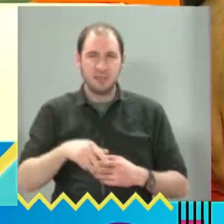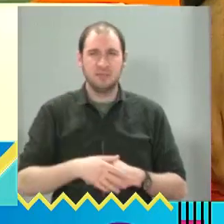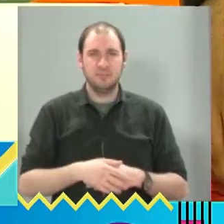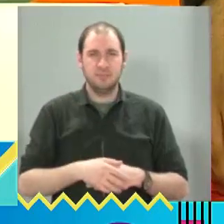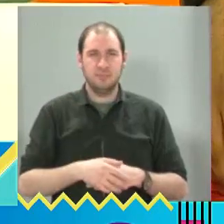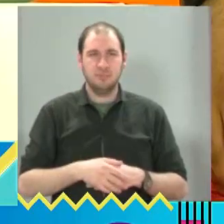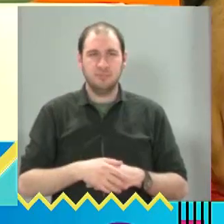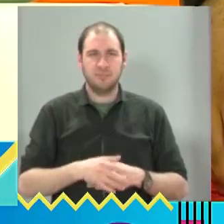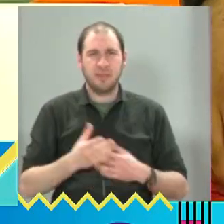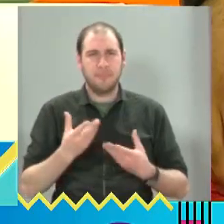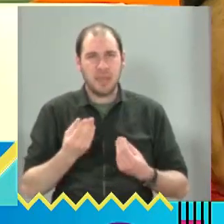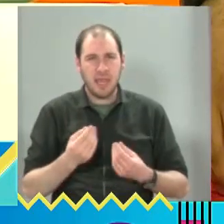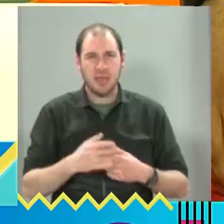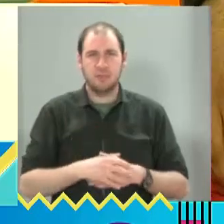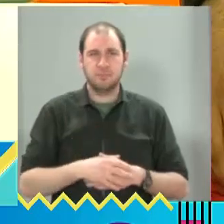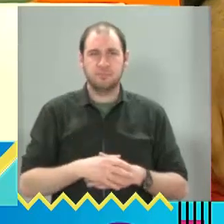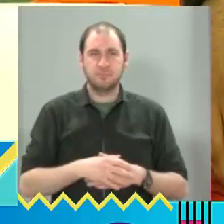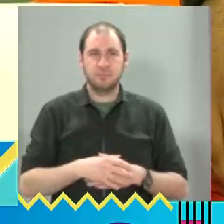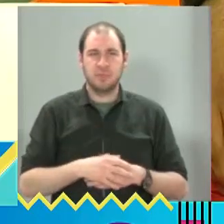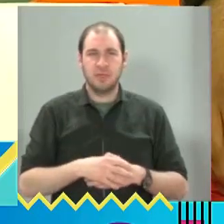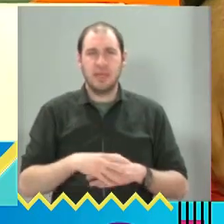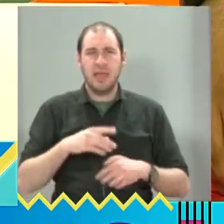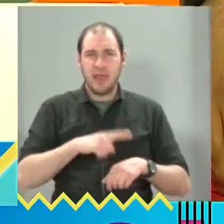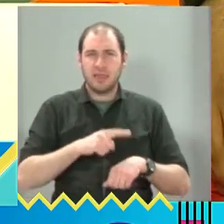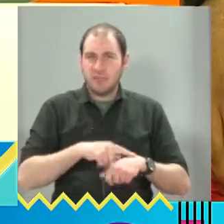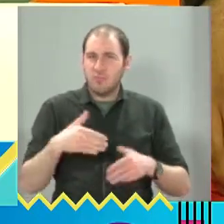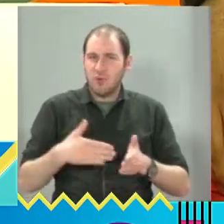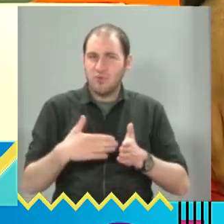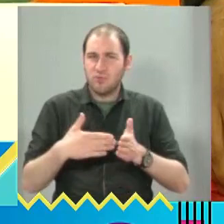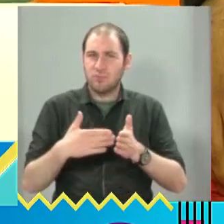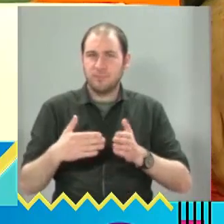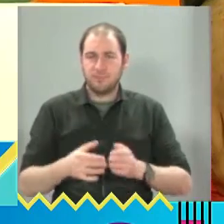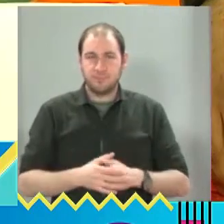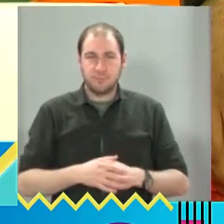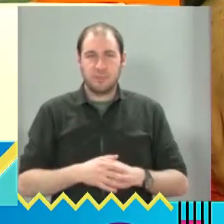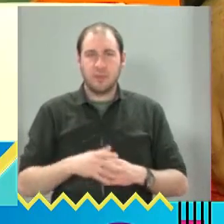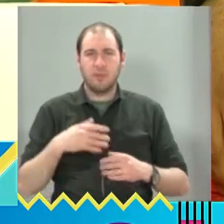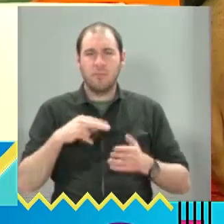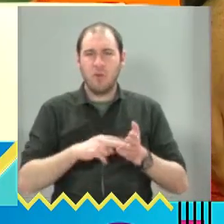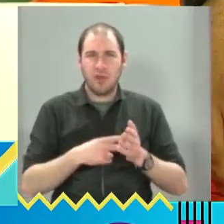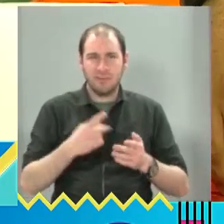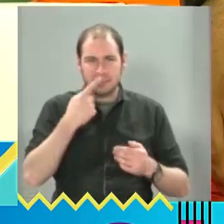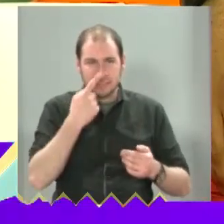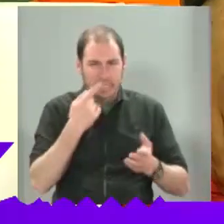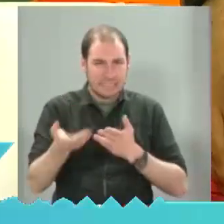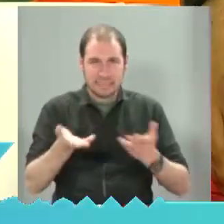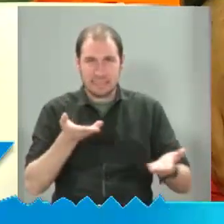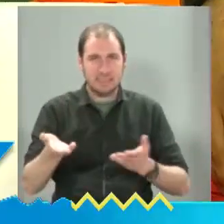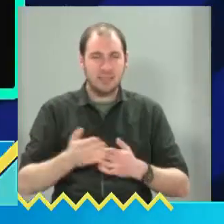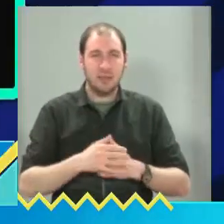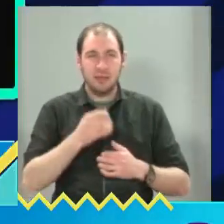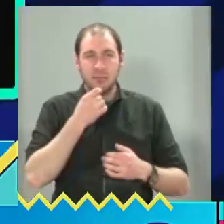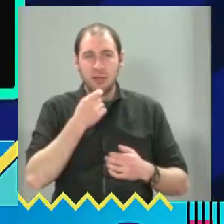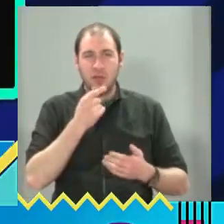¿sí? Miedos, tenemos tiempo limitado, tenemos conflicto de intereses, no sé, del